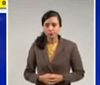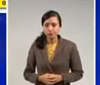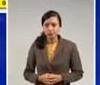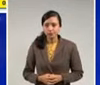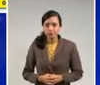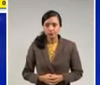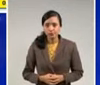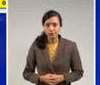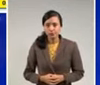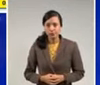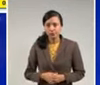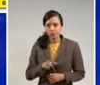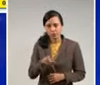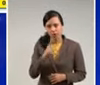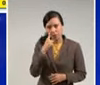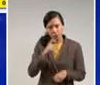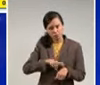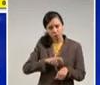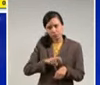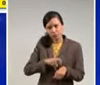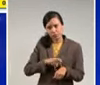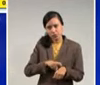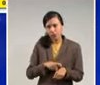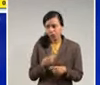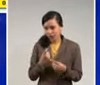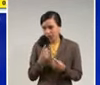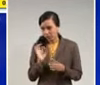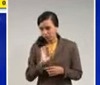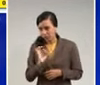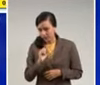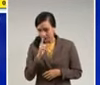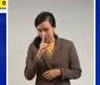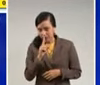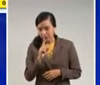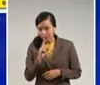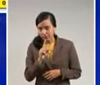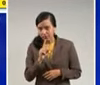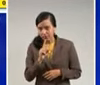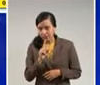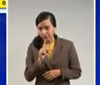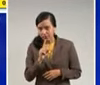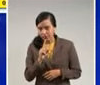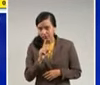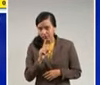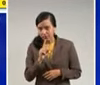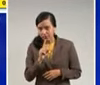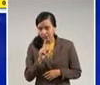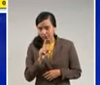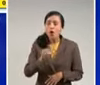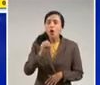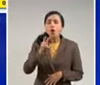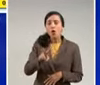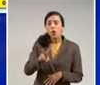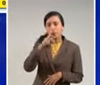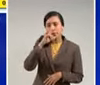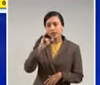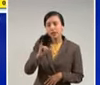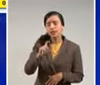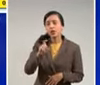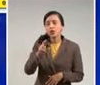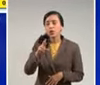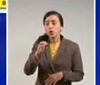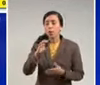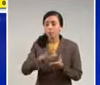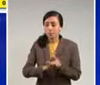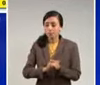a dedicarle unos minutos que creo que nos quedan a la situación del Ómicron, que